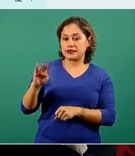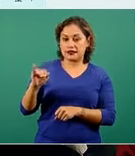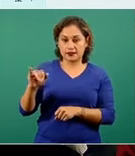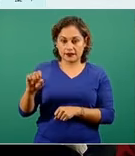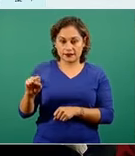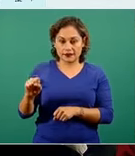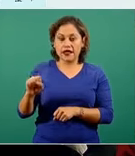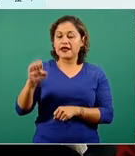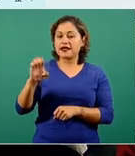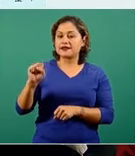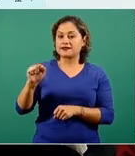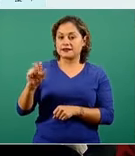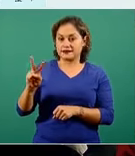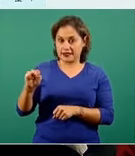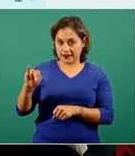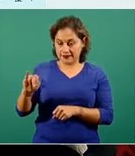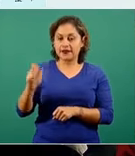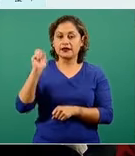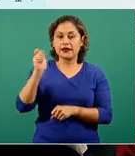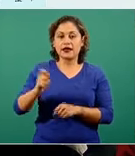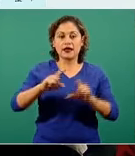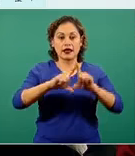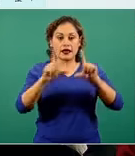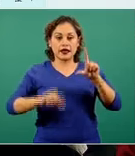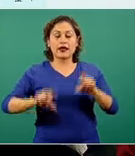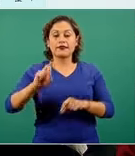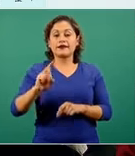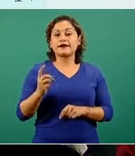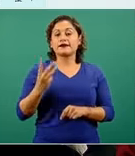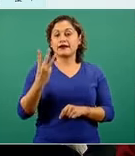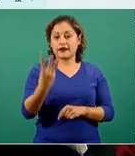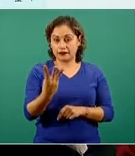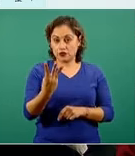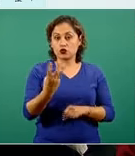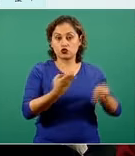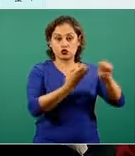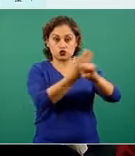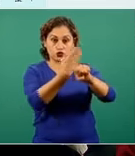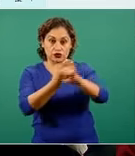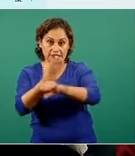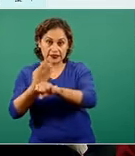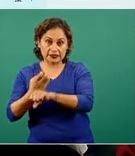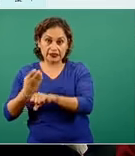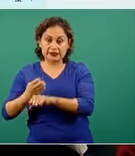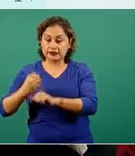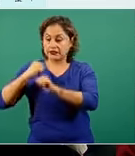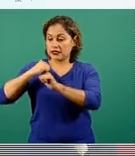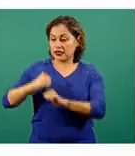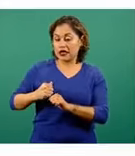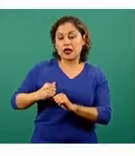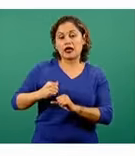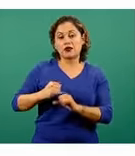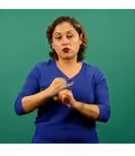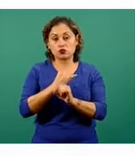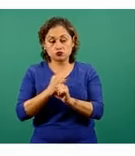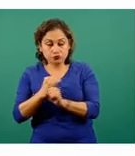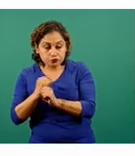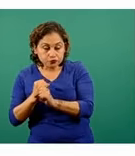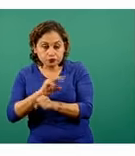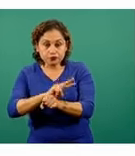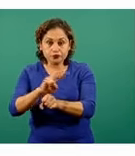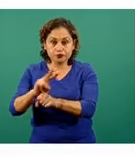hoy, las 32 entidades federativas, a través del sistema de vigilancia epidemiológica, en su componente